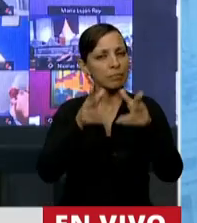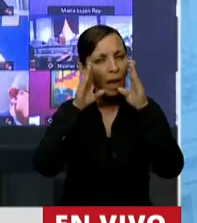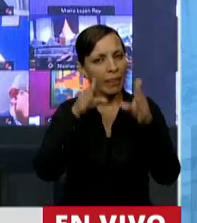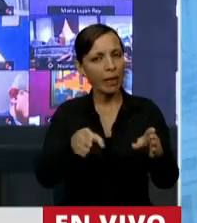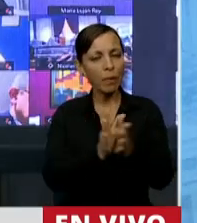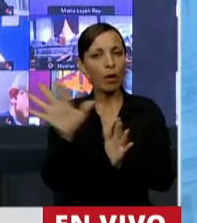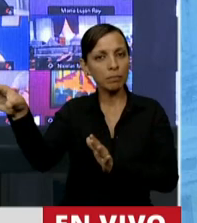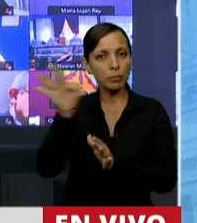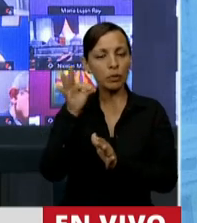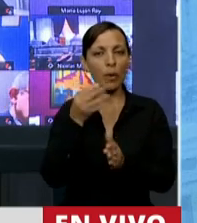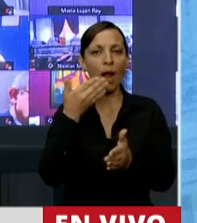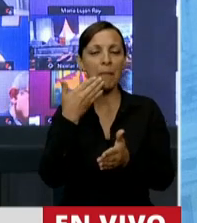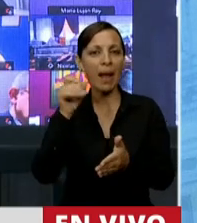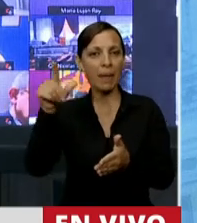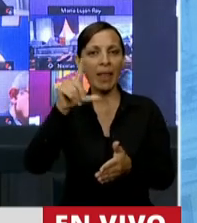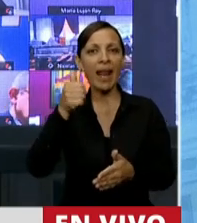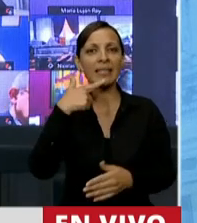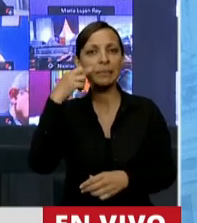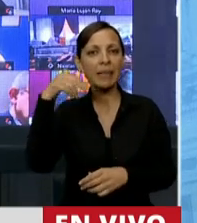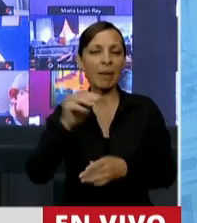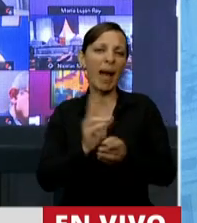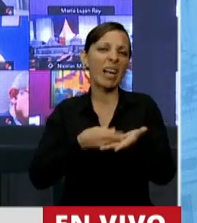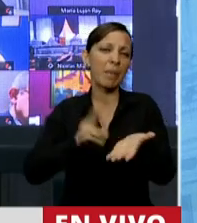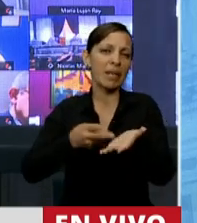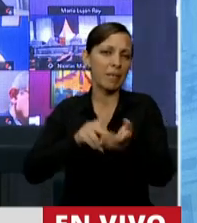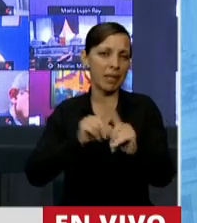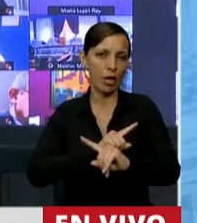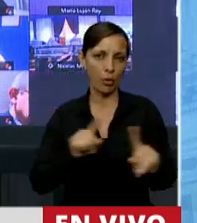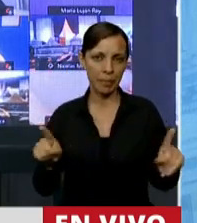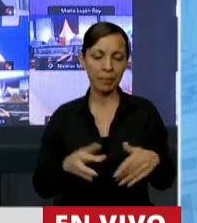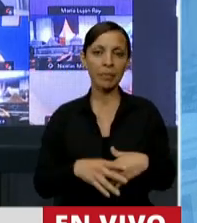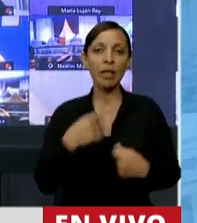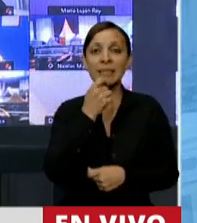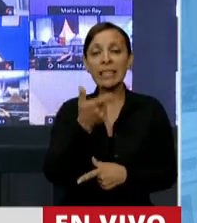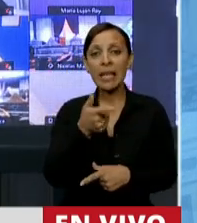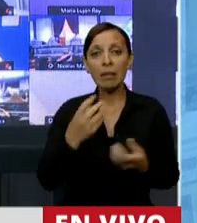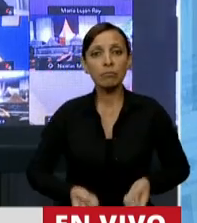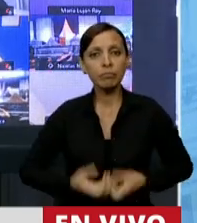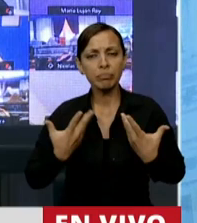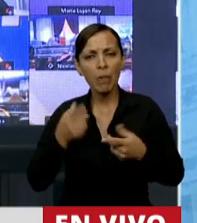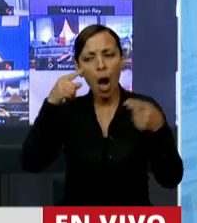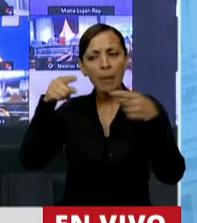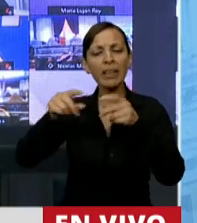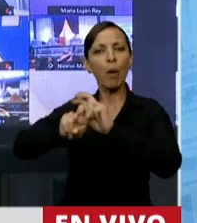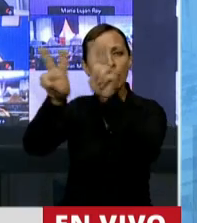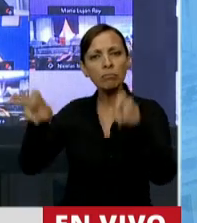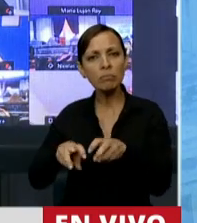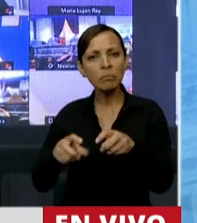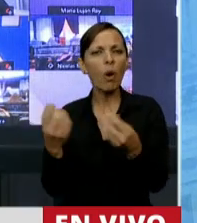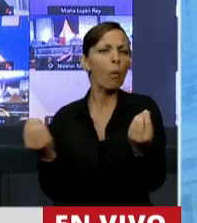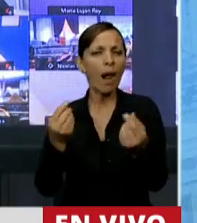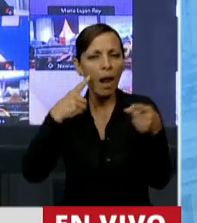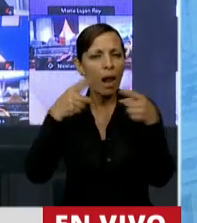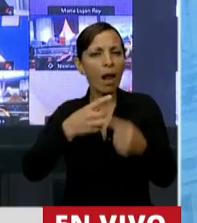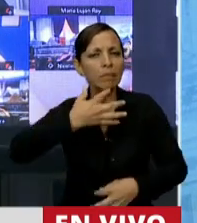hacer propias las palabras del diputado Laspina para ahorrarnos repetirlas. Entonces, si no tiene una vocación recaudatoria, ¿cuál es